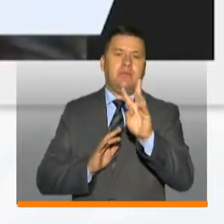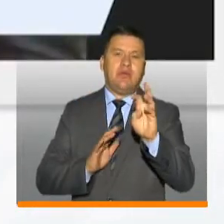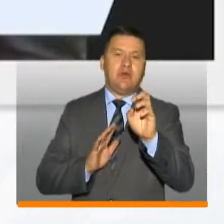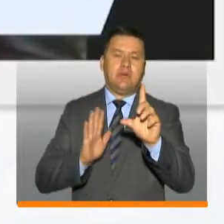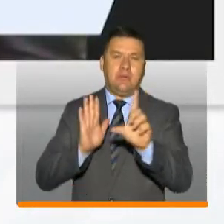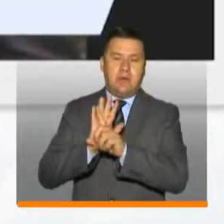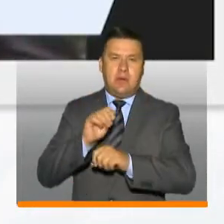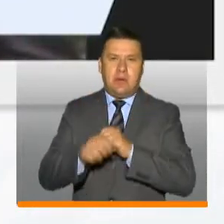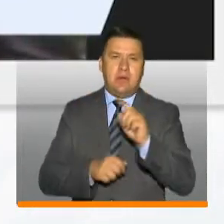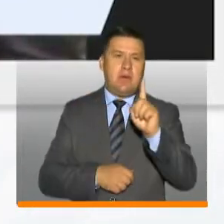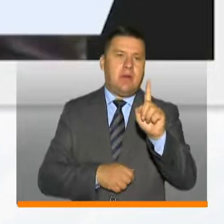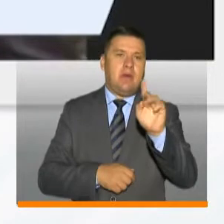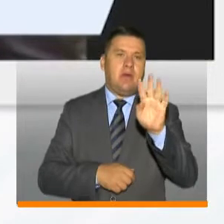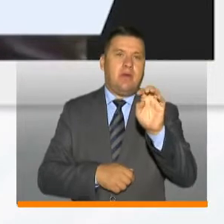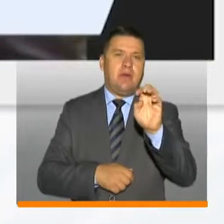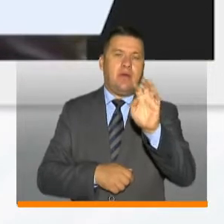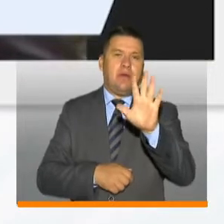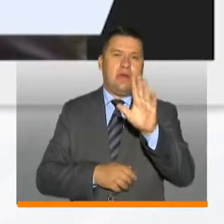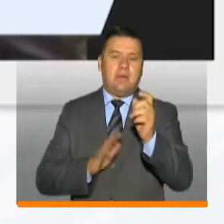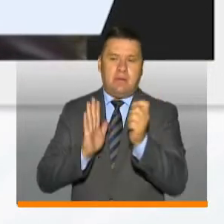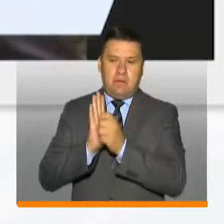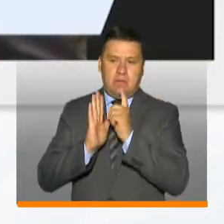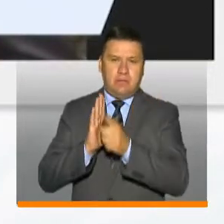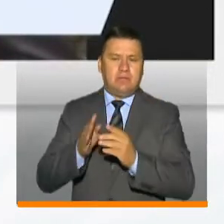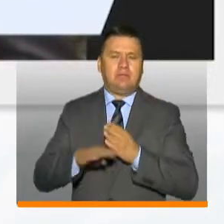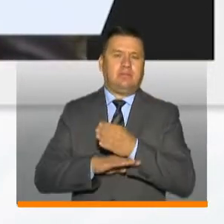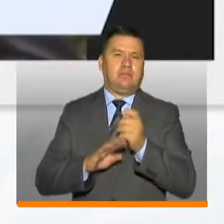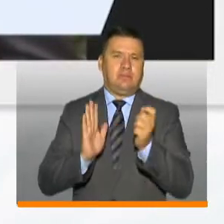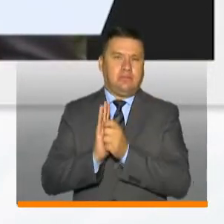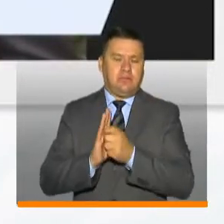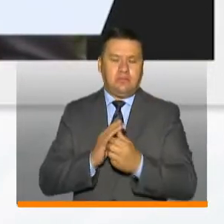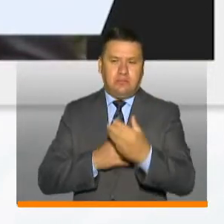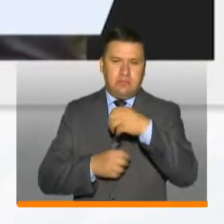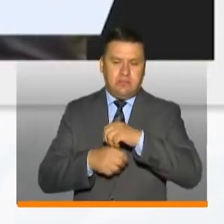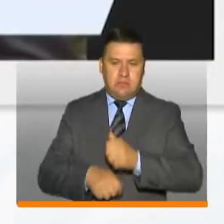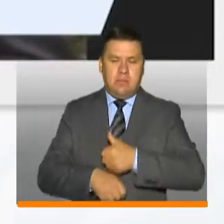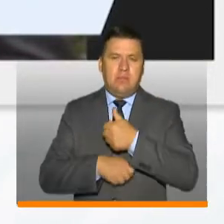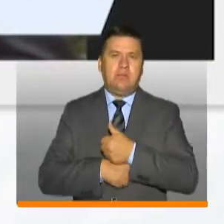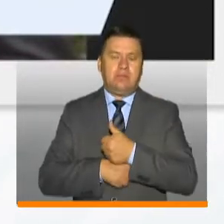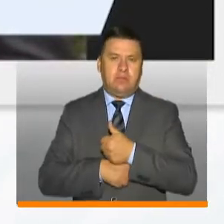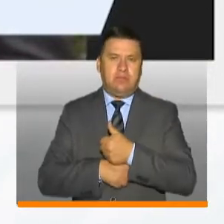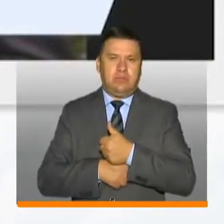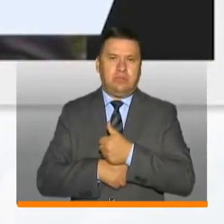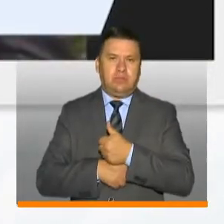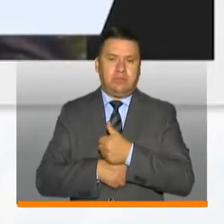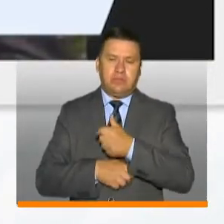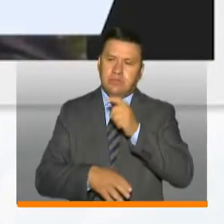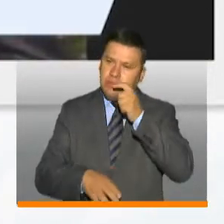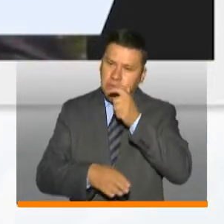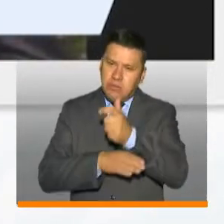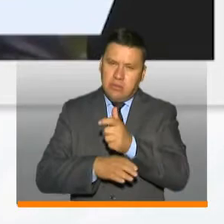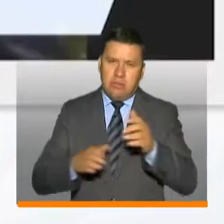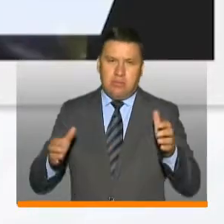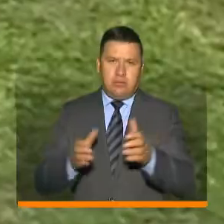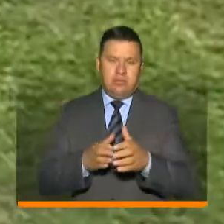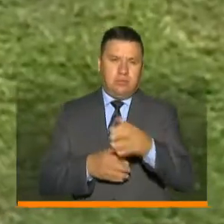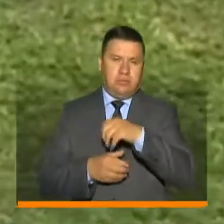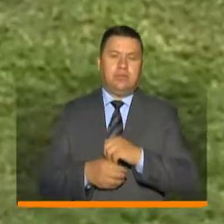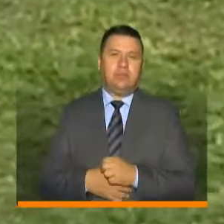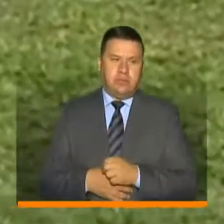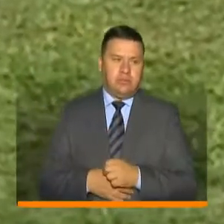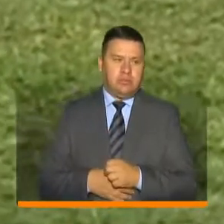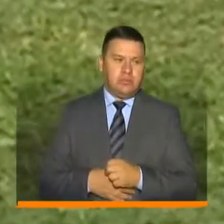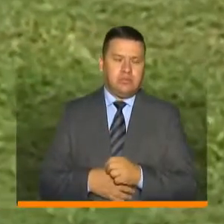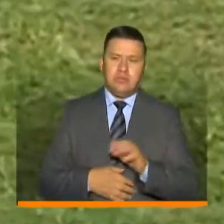1228 de 1995, a través de la inspección, de la Dirección de Inspección, Vigilancia y Control,